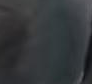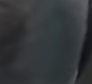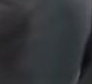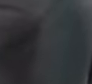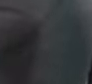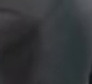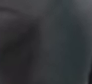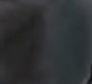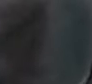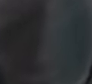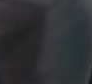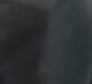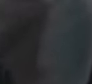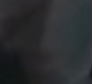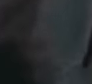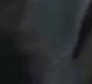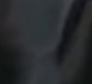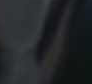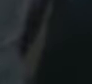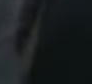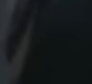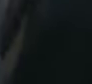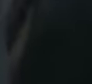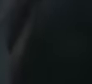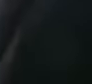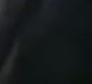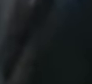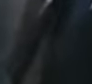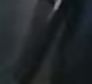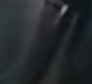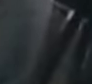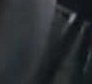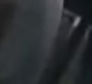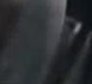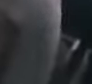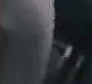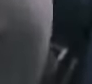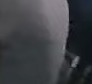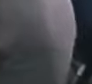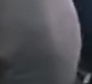del territorio nacional, que por ahora permanece en